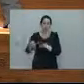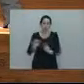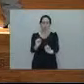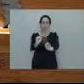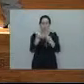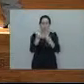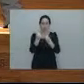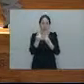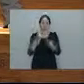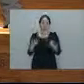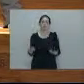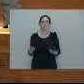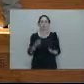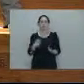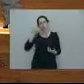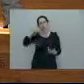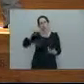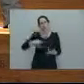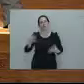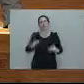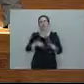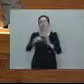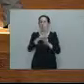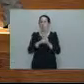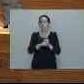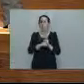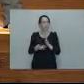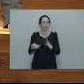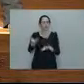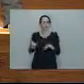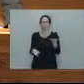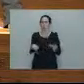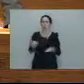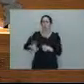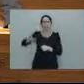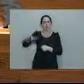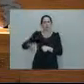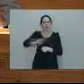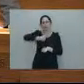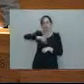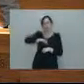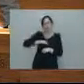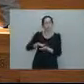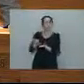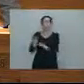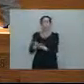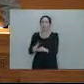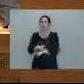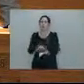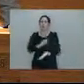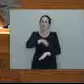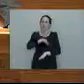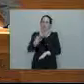rechazada. Pero yo creo que es una medida de absoluta justicia y que deberíamos de solicitar desde aquí al Gobierno de España que tome las medidas